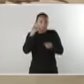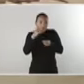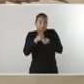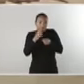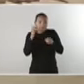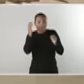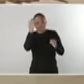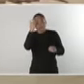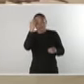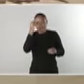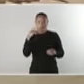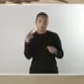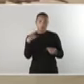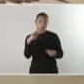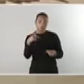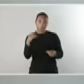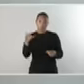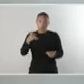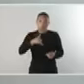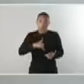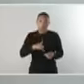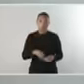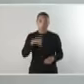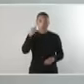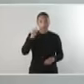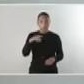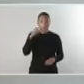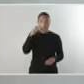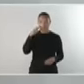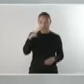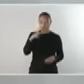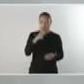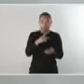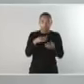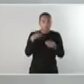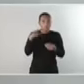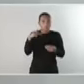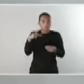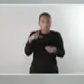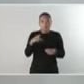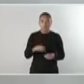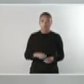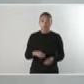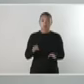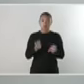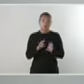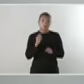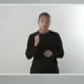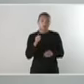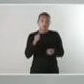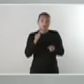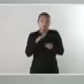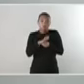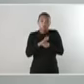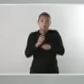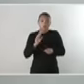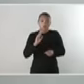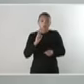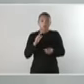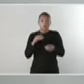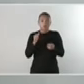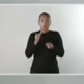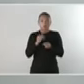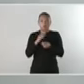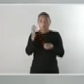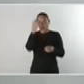a su verdadero yo y también mostrarnos desde su óptica Quiénes son los otros